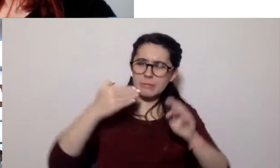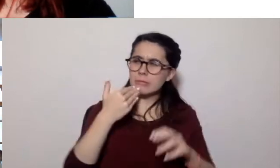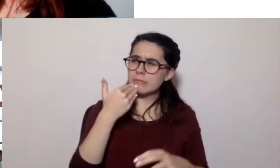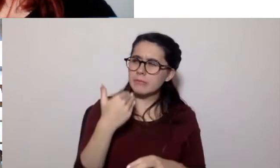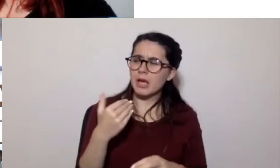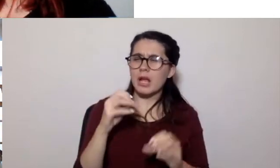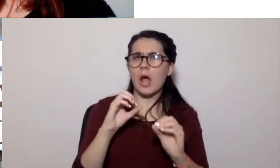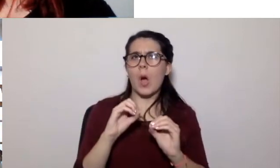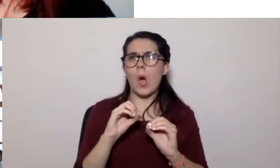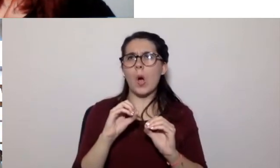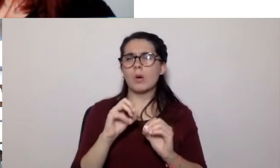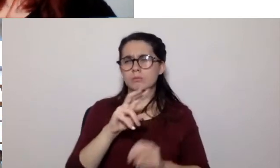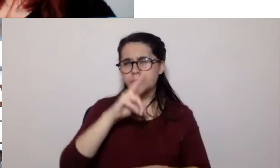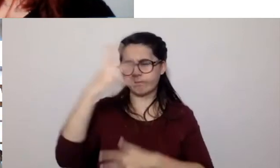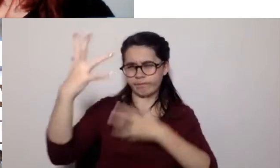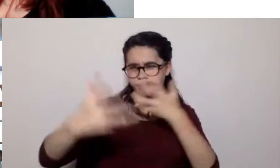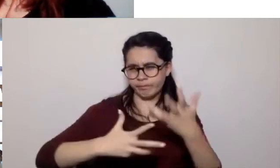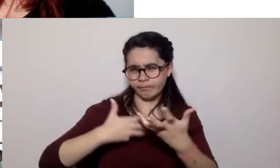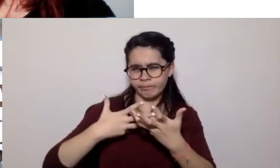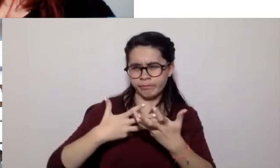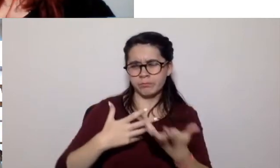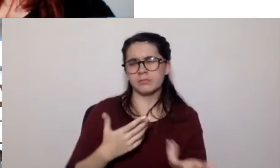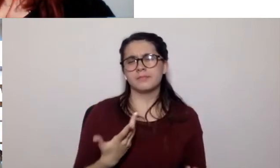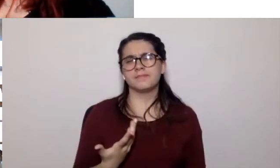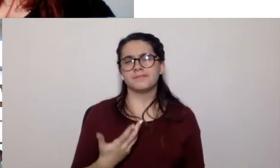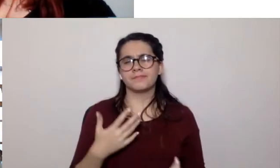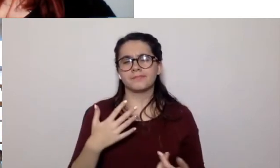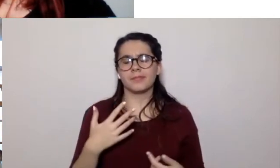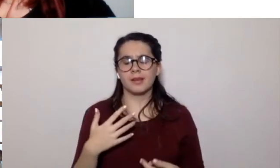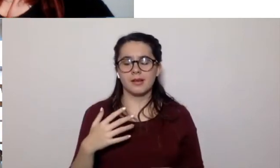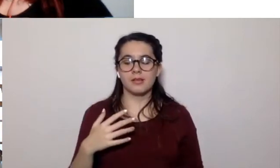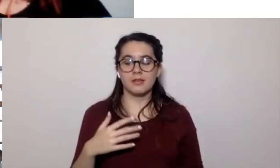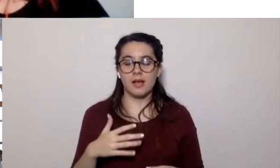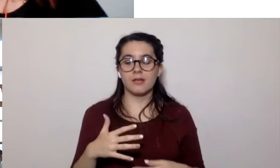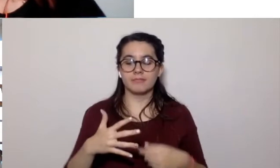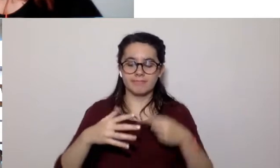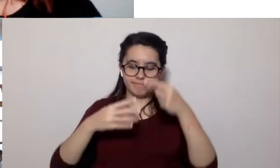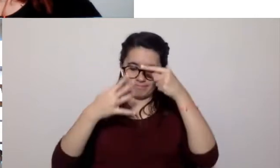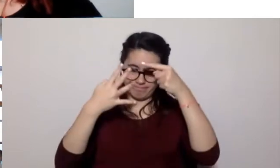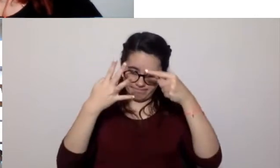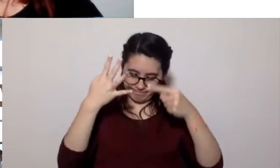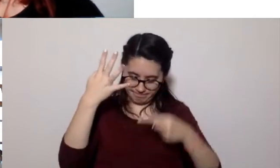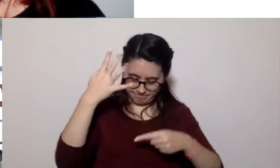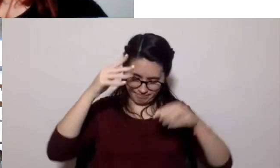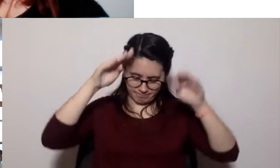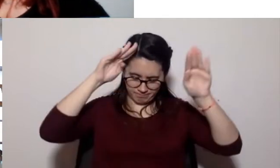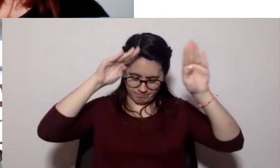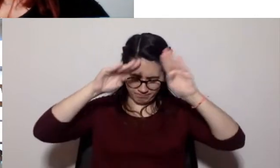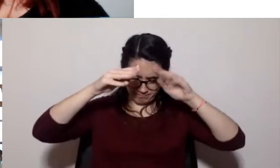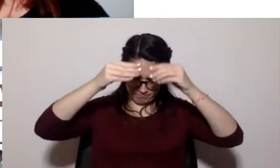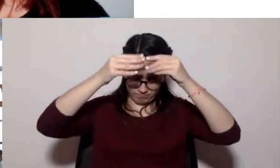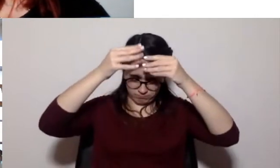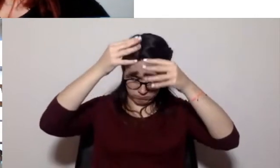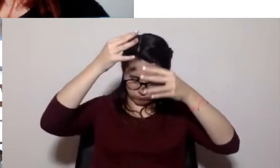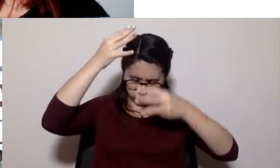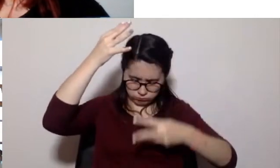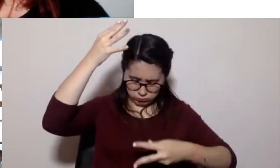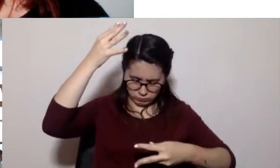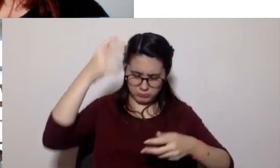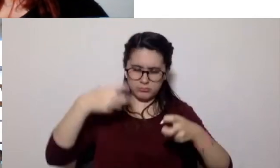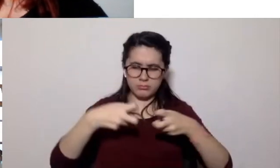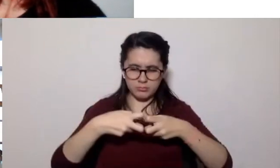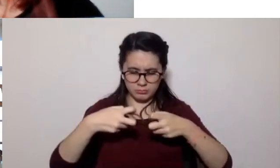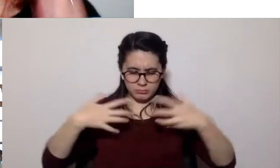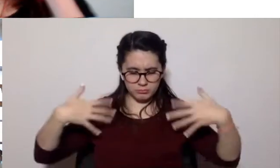agresivo? Entonces, con eso puedo empezar a voltear a ver el pensamiento que estoy teniendo, que me está provocando ansiedad,